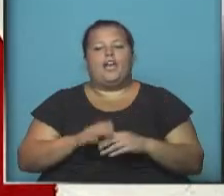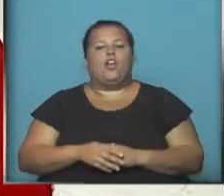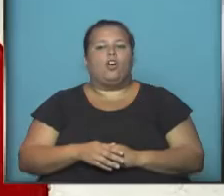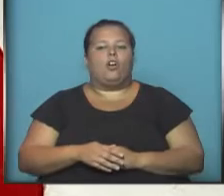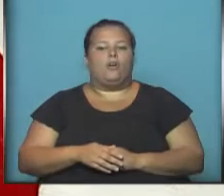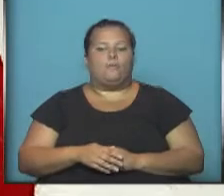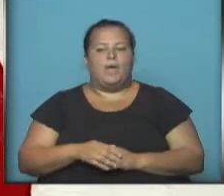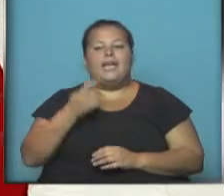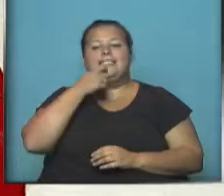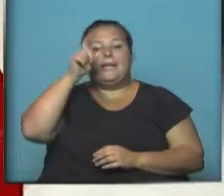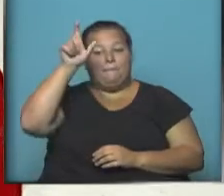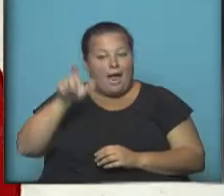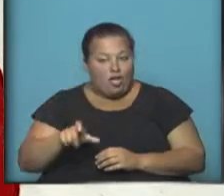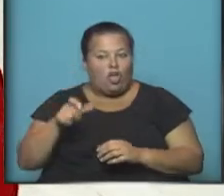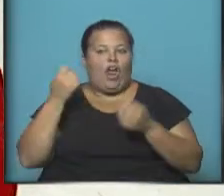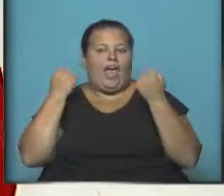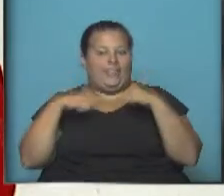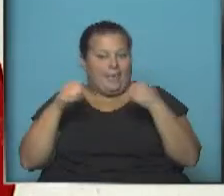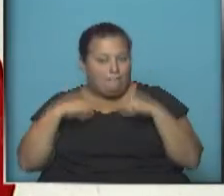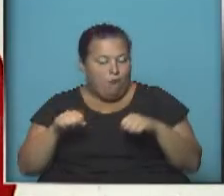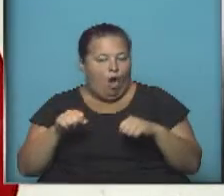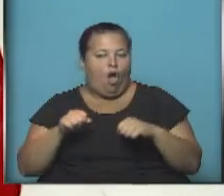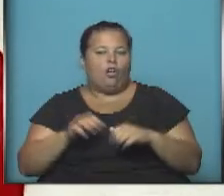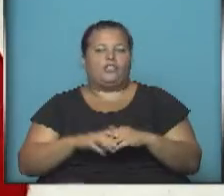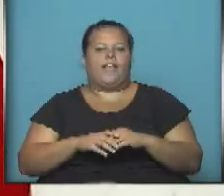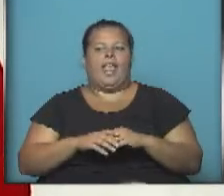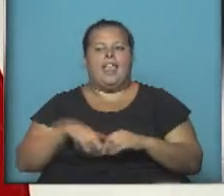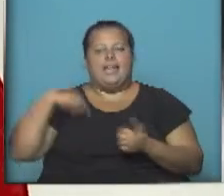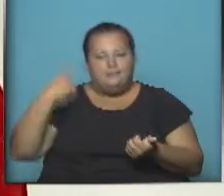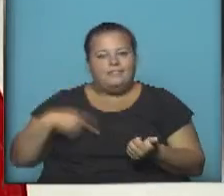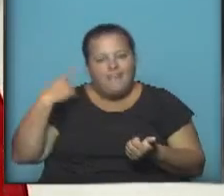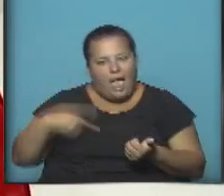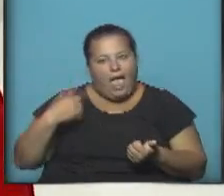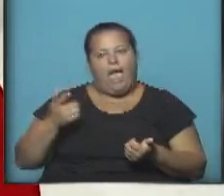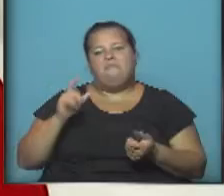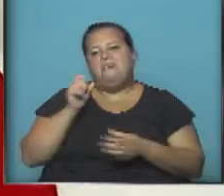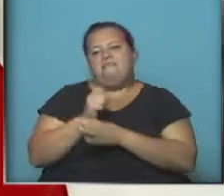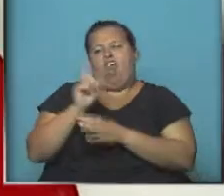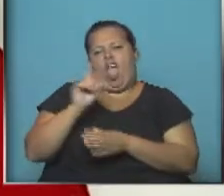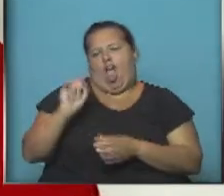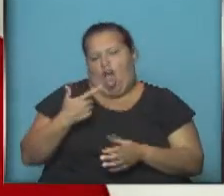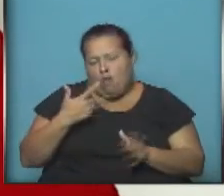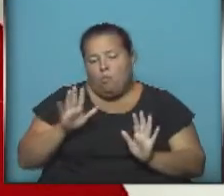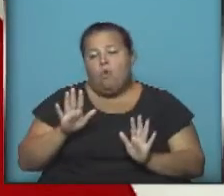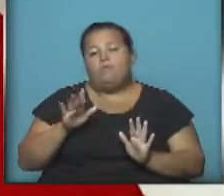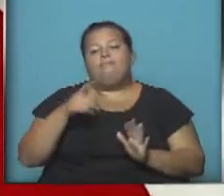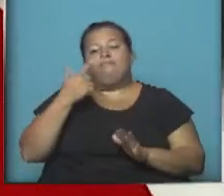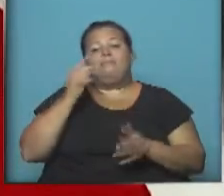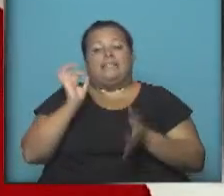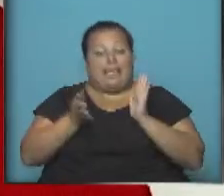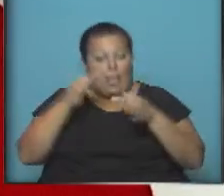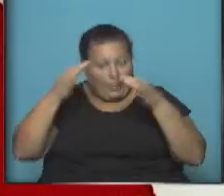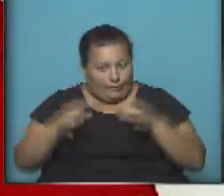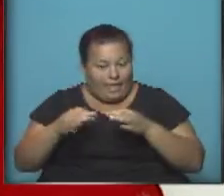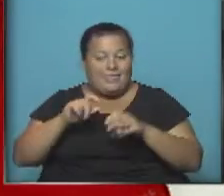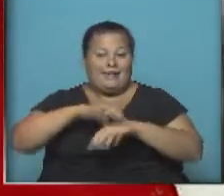una persona que hace deporte en forma habitual, amateur, generalmente un buen tratamiento después